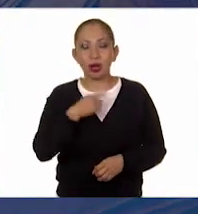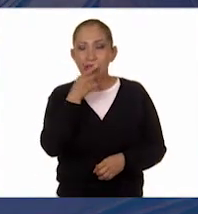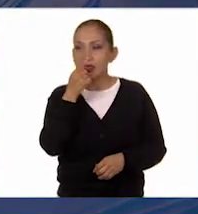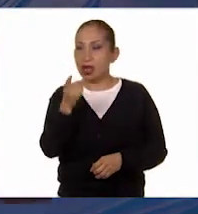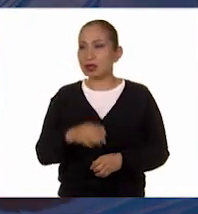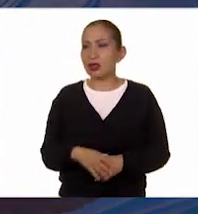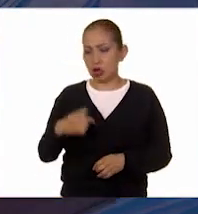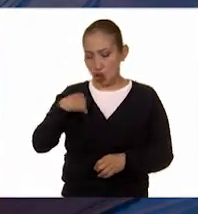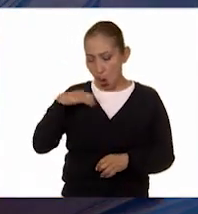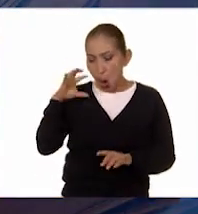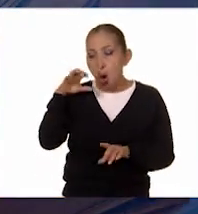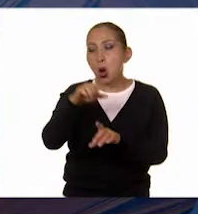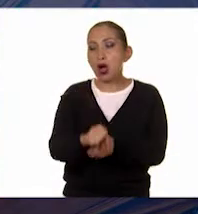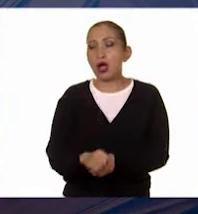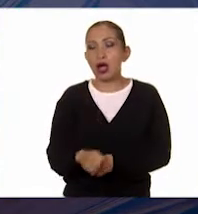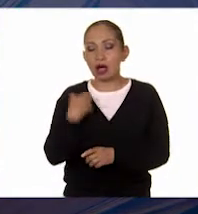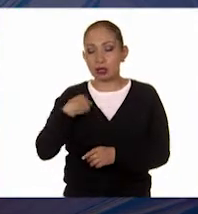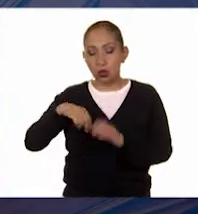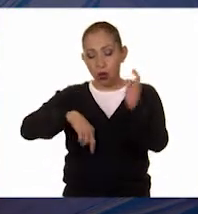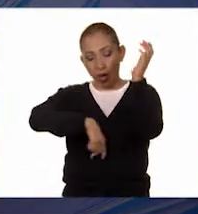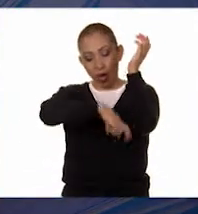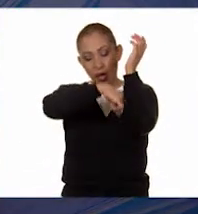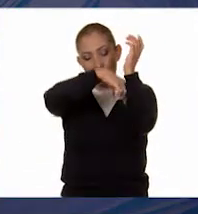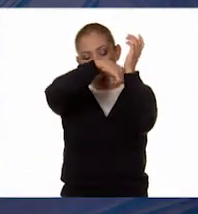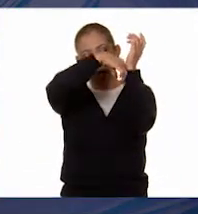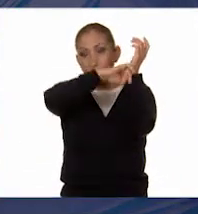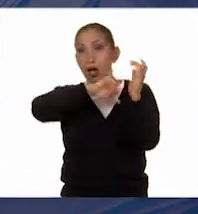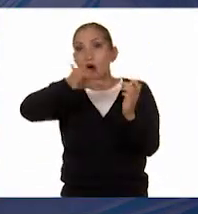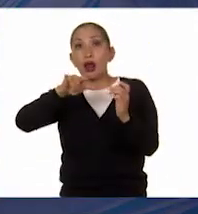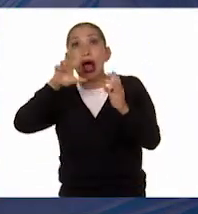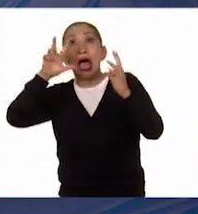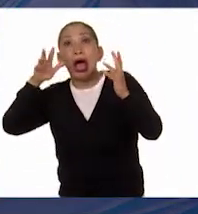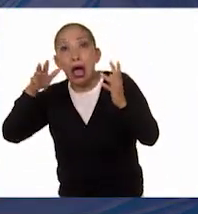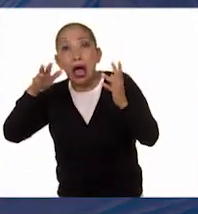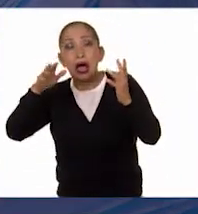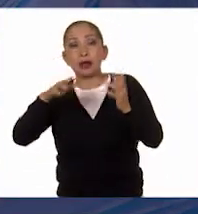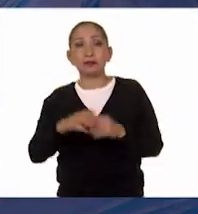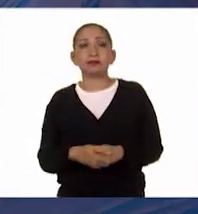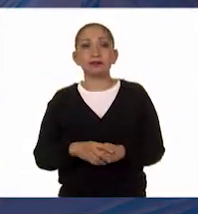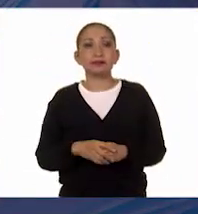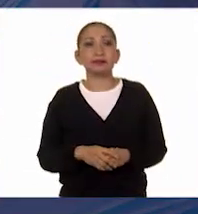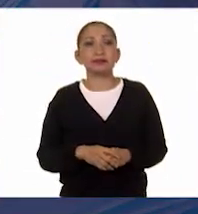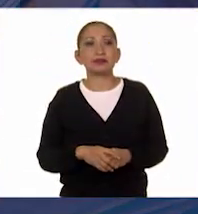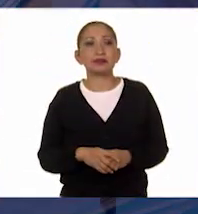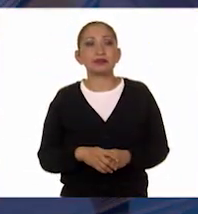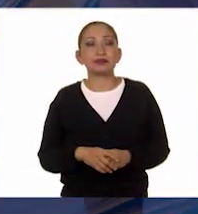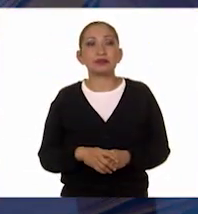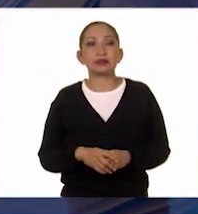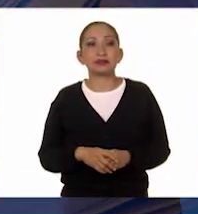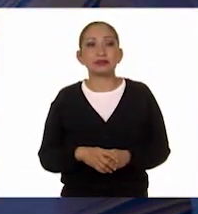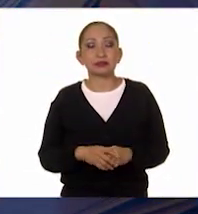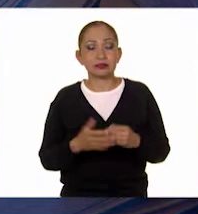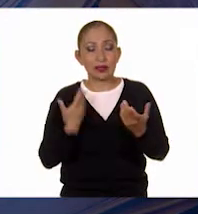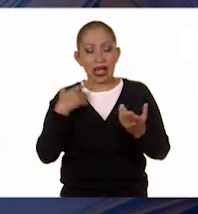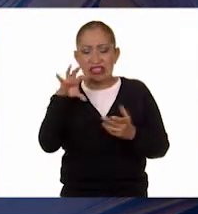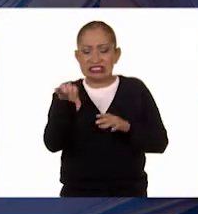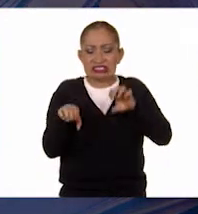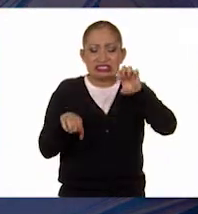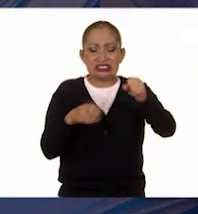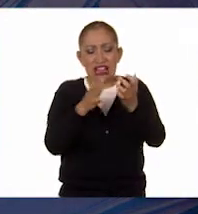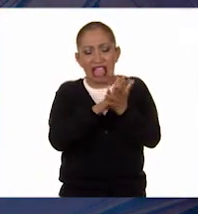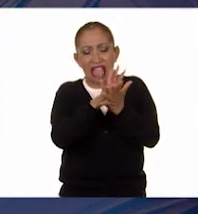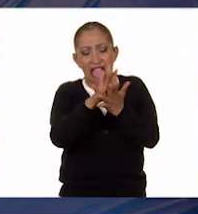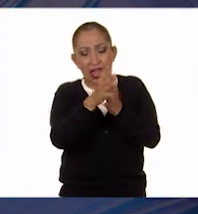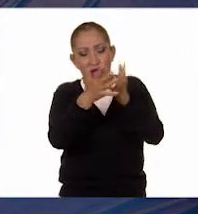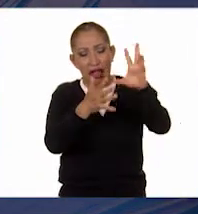decir: «Yo la agarro», y te subiste al árbol antes de que Julia pudiera decir no. Tus dedos lastimados por la corteza